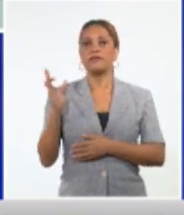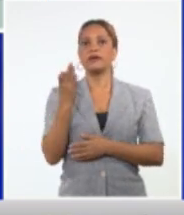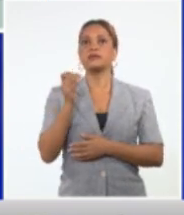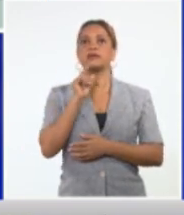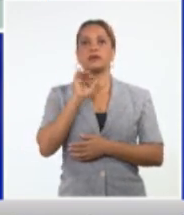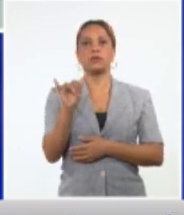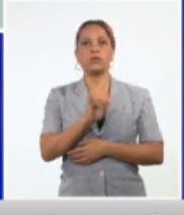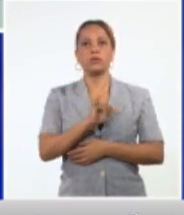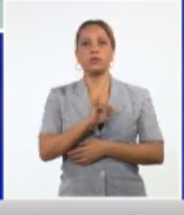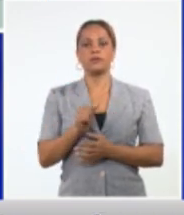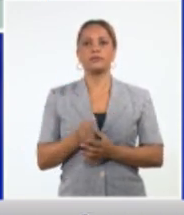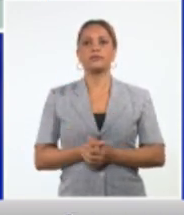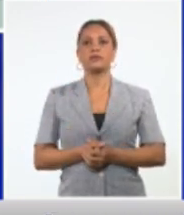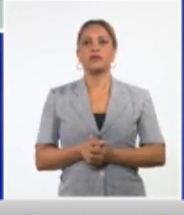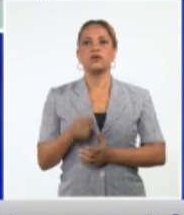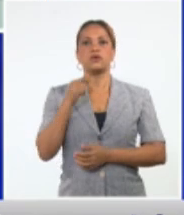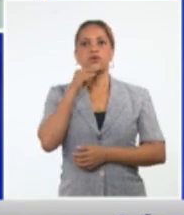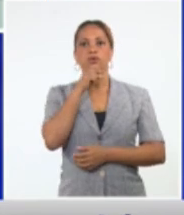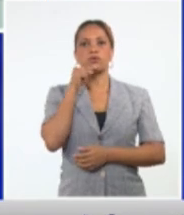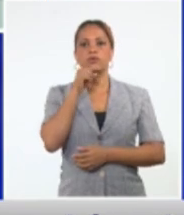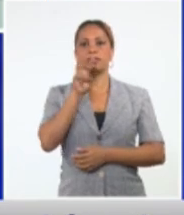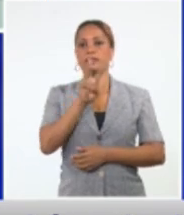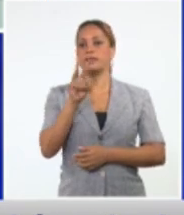34.436. Rusia,